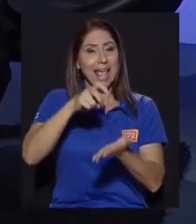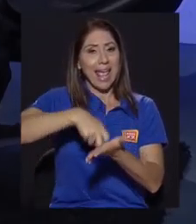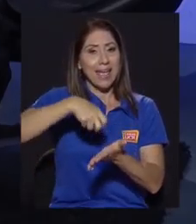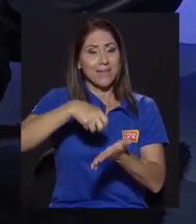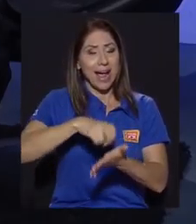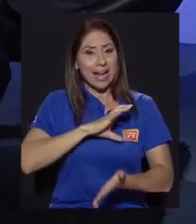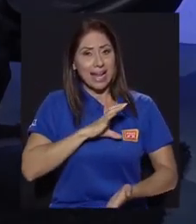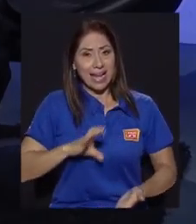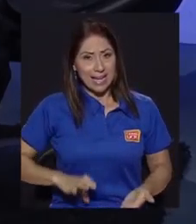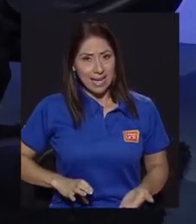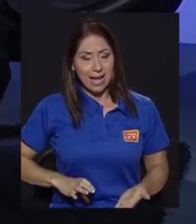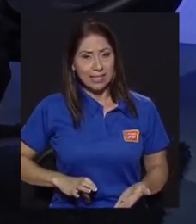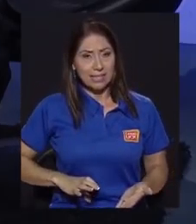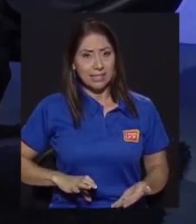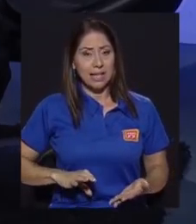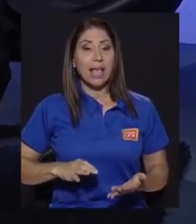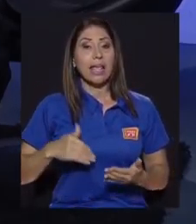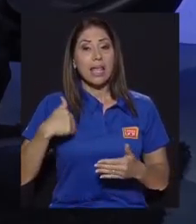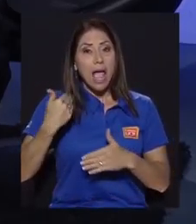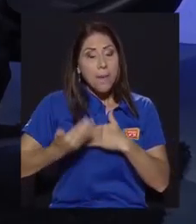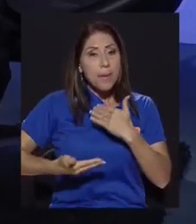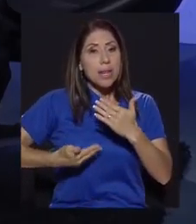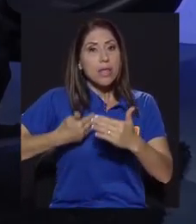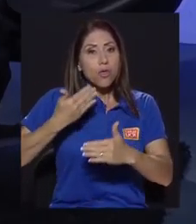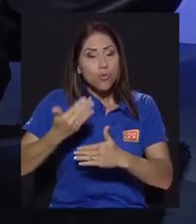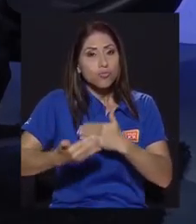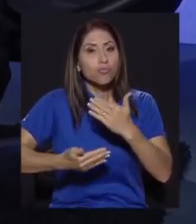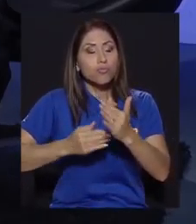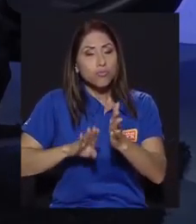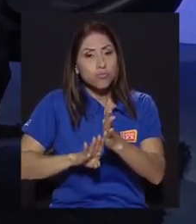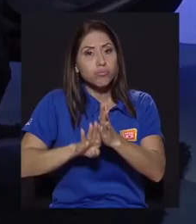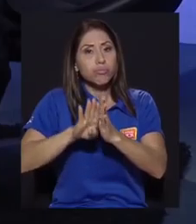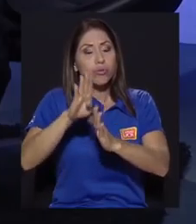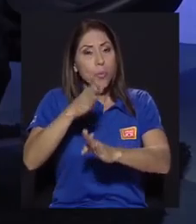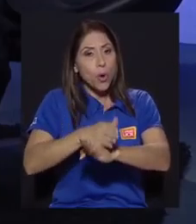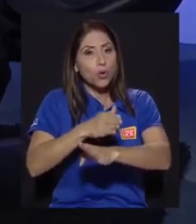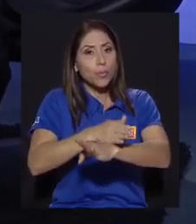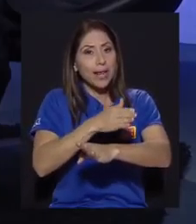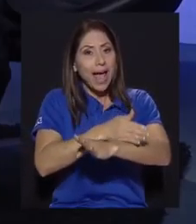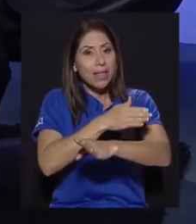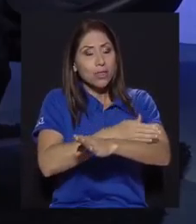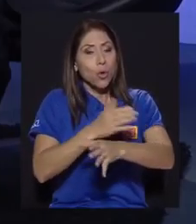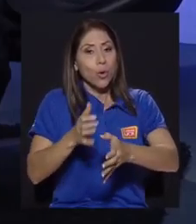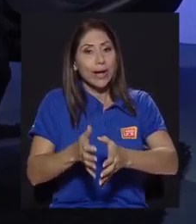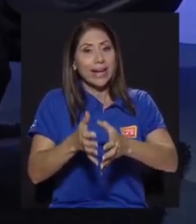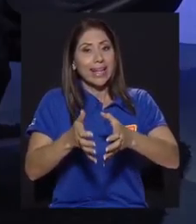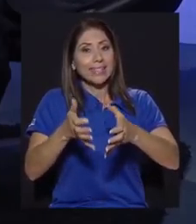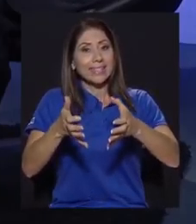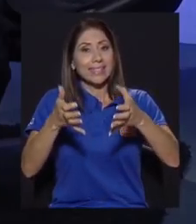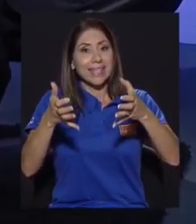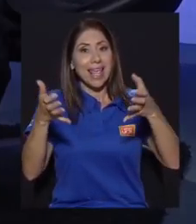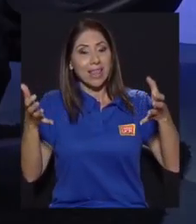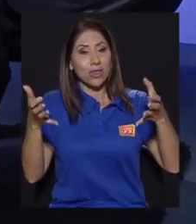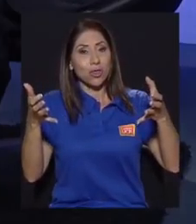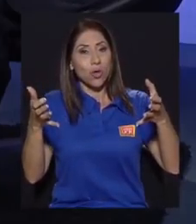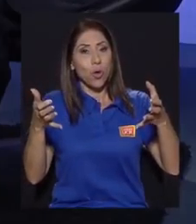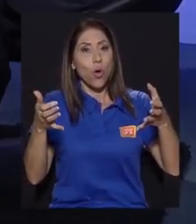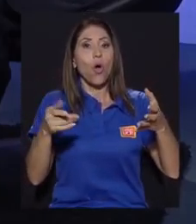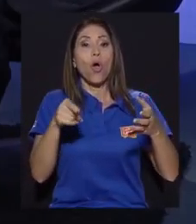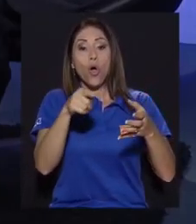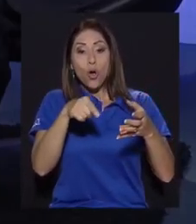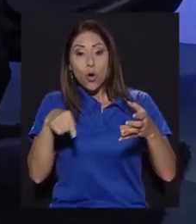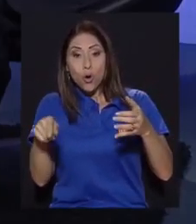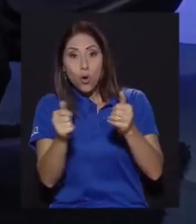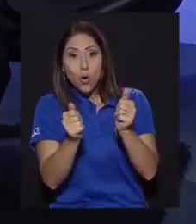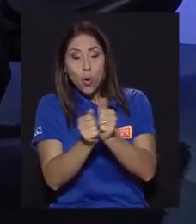que han venido prosperando creciendo a la sombra de estos efectos indeseables